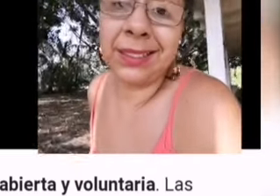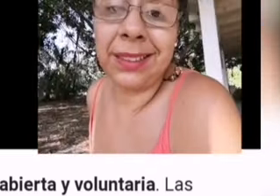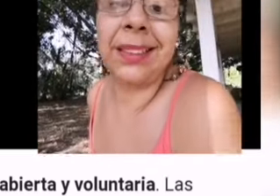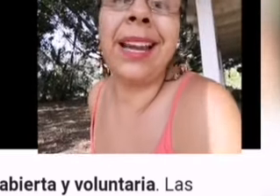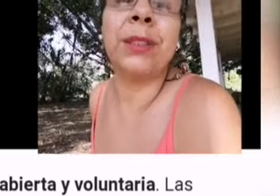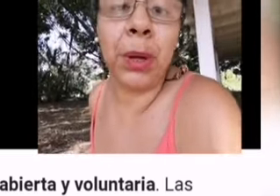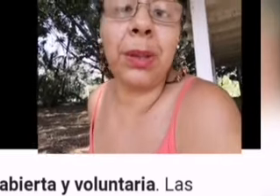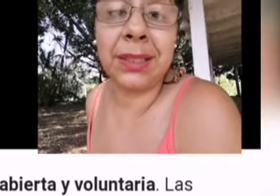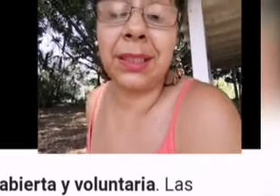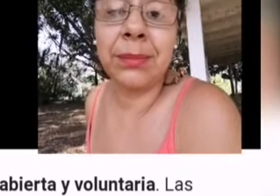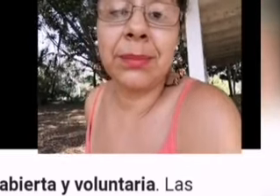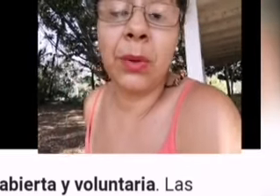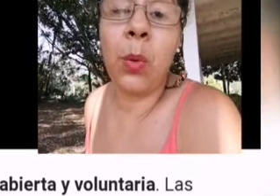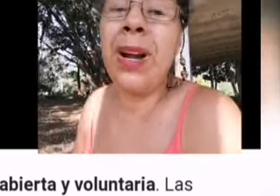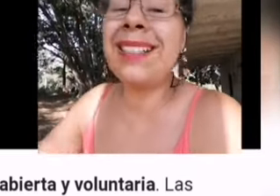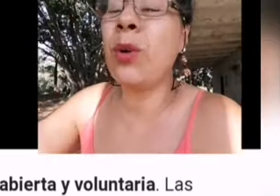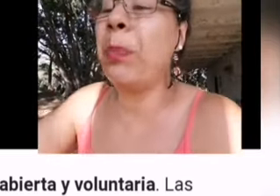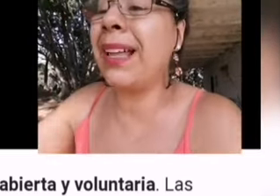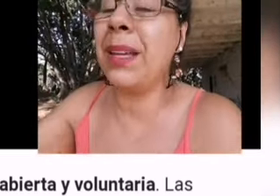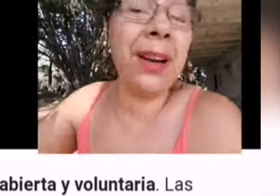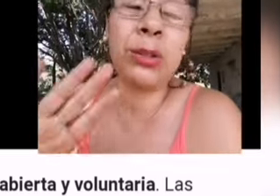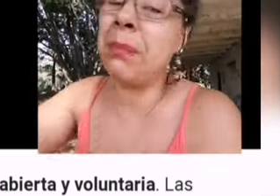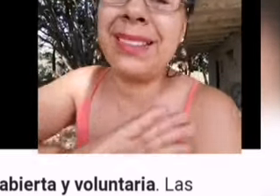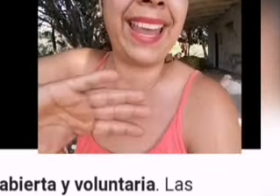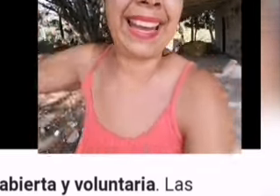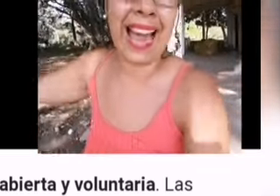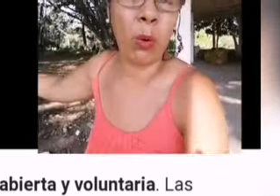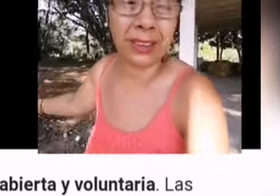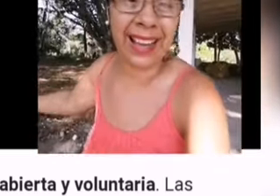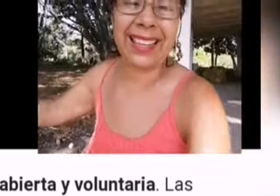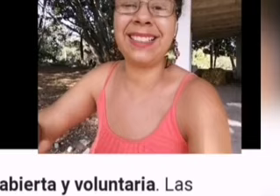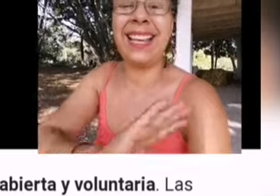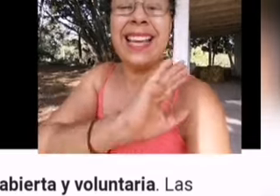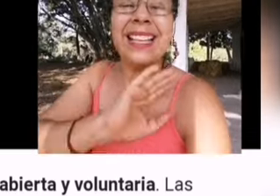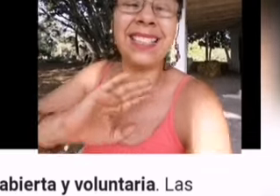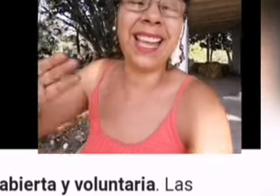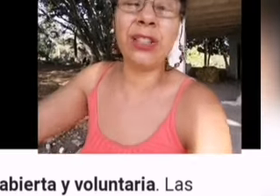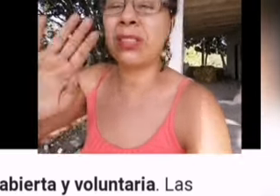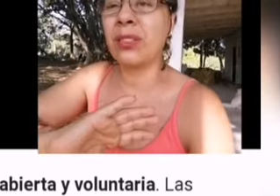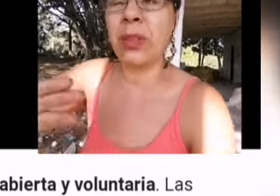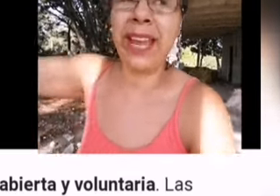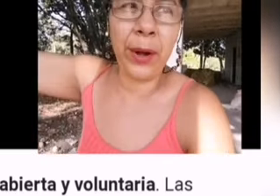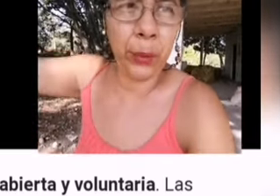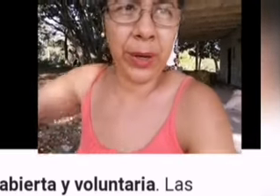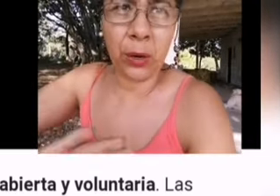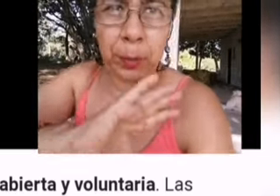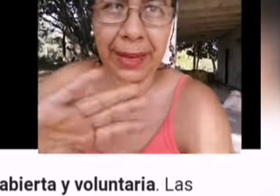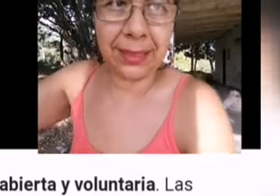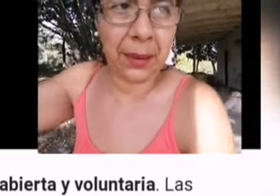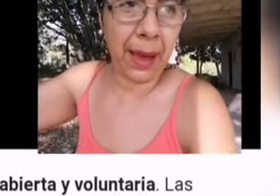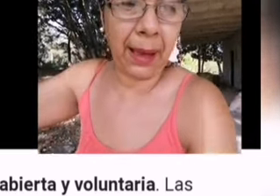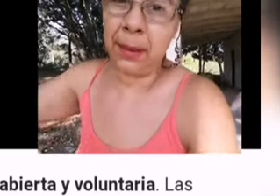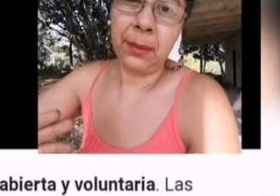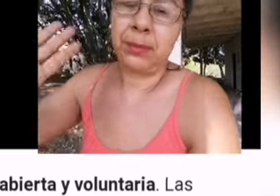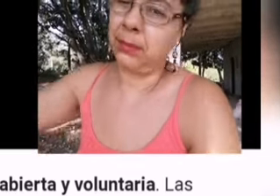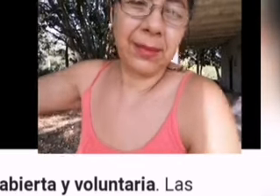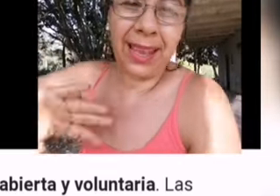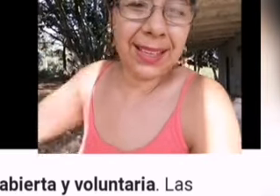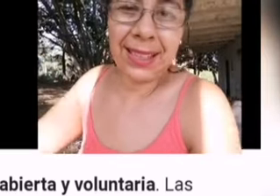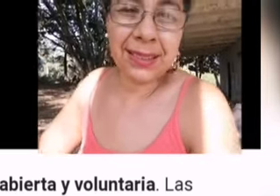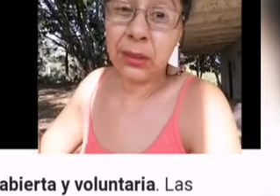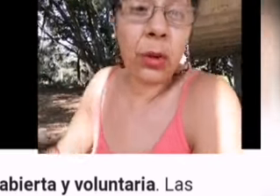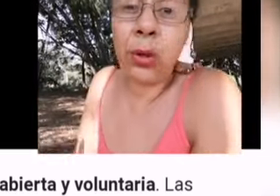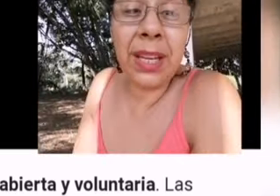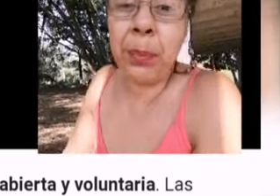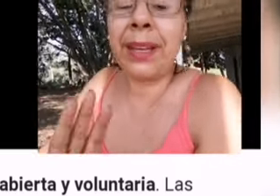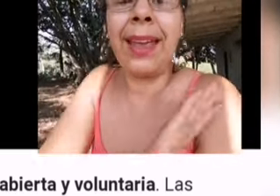pues, ¿qué les puedo decir? Una cooperativa no se mete en la otra. Así que si ellos escogieron una cooperativa